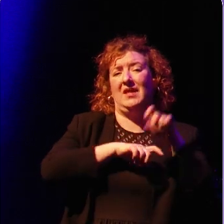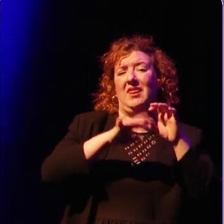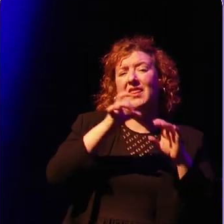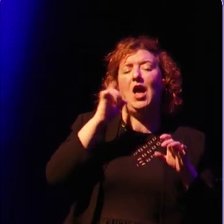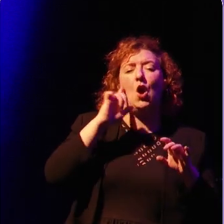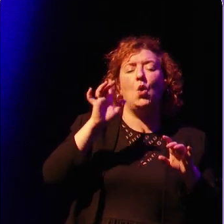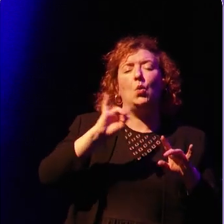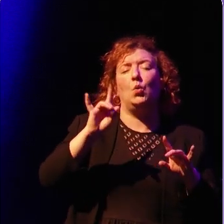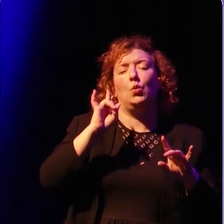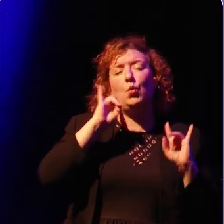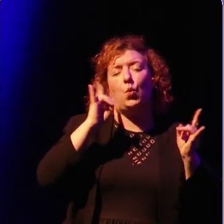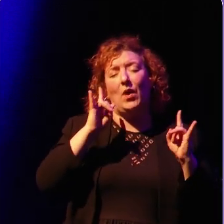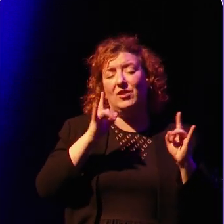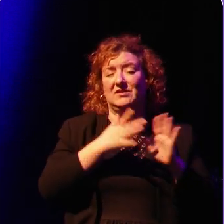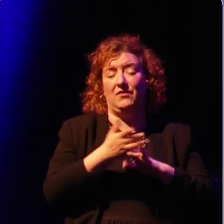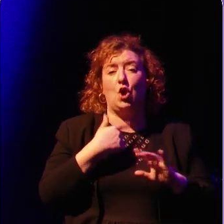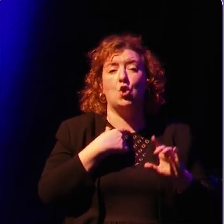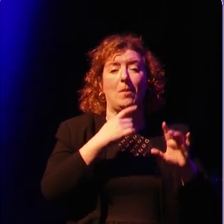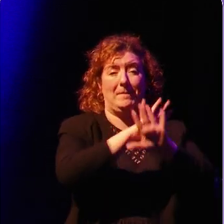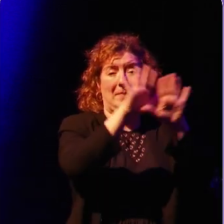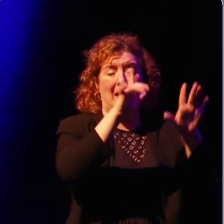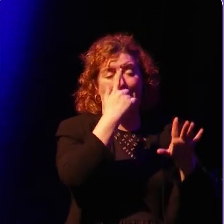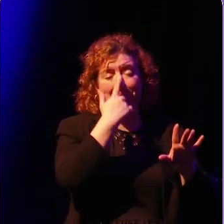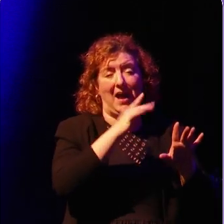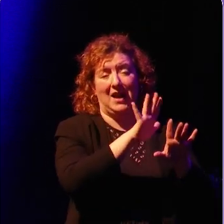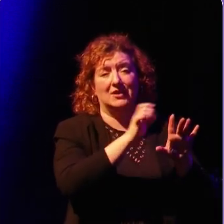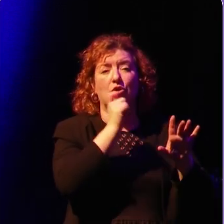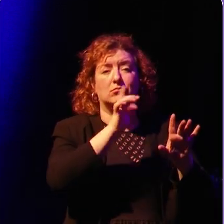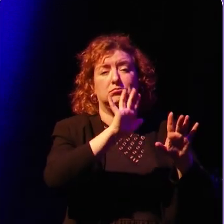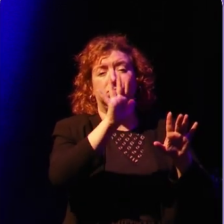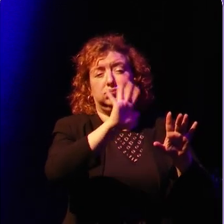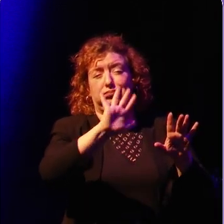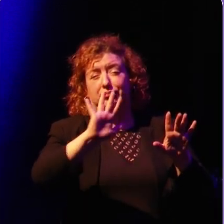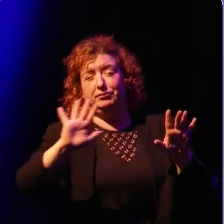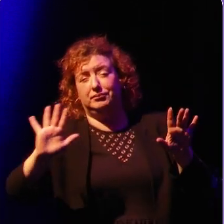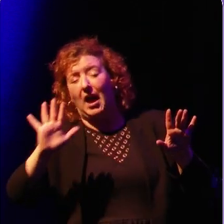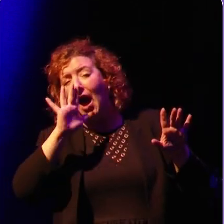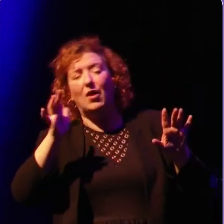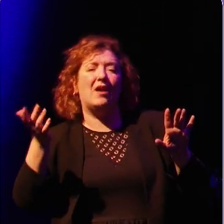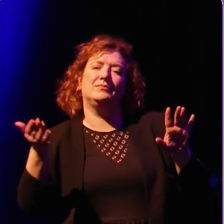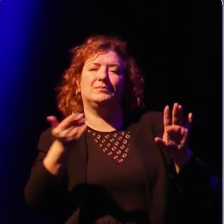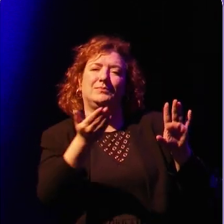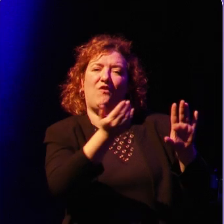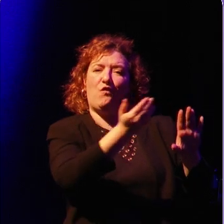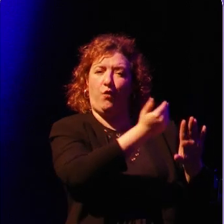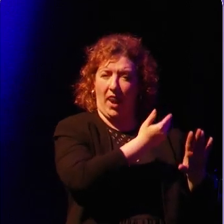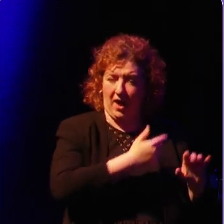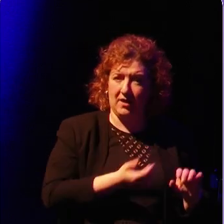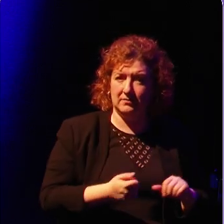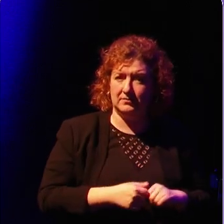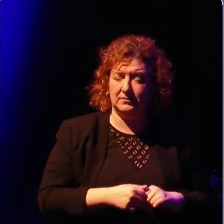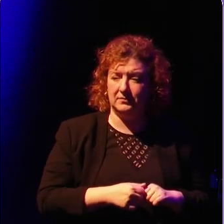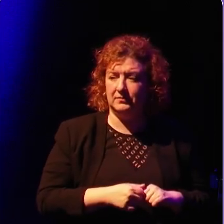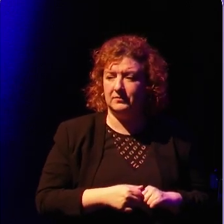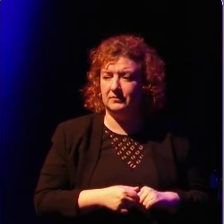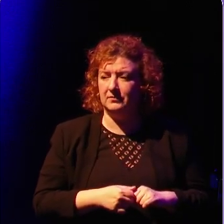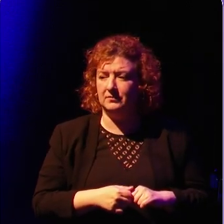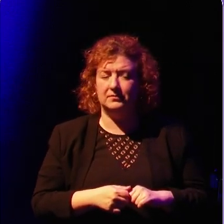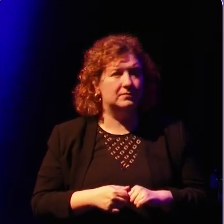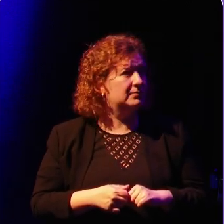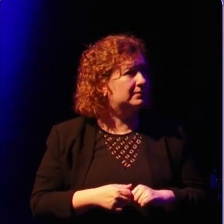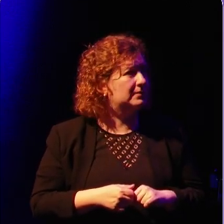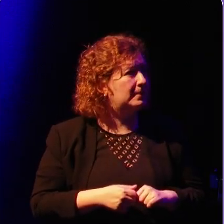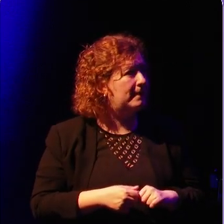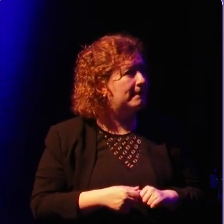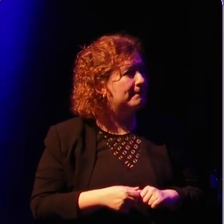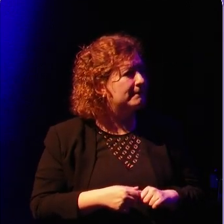en realidad es he agregado ruido a una imagen, ahora quito el ruido de una imagen, que es esto que tenéis aquí.